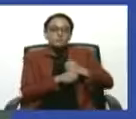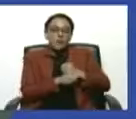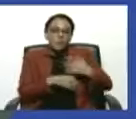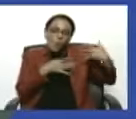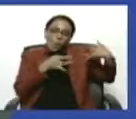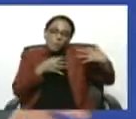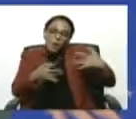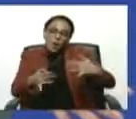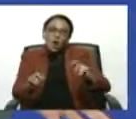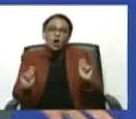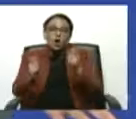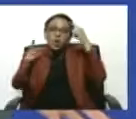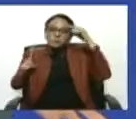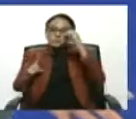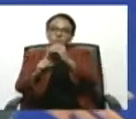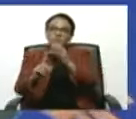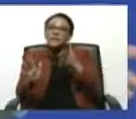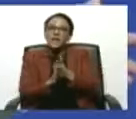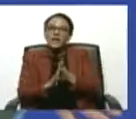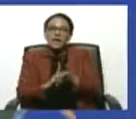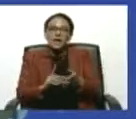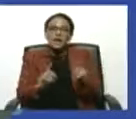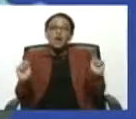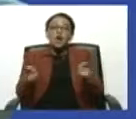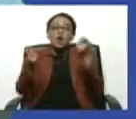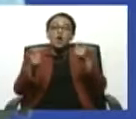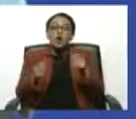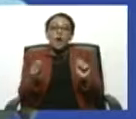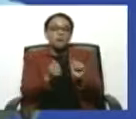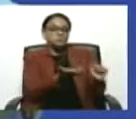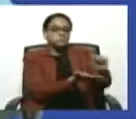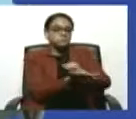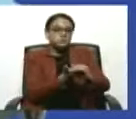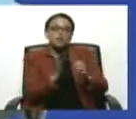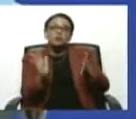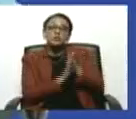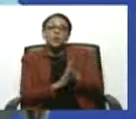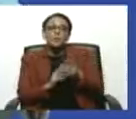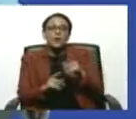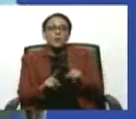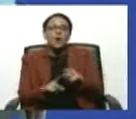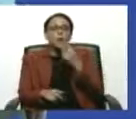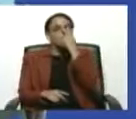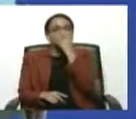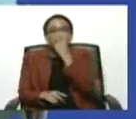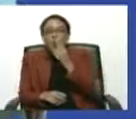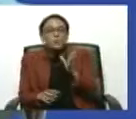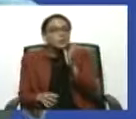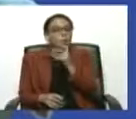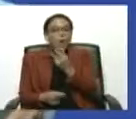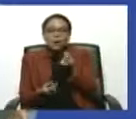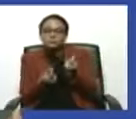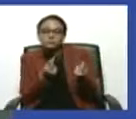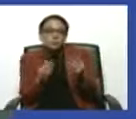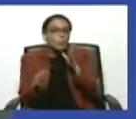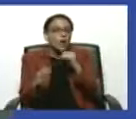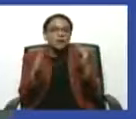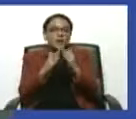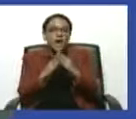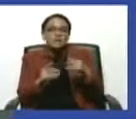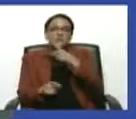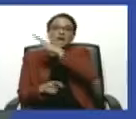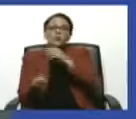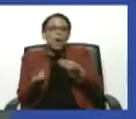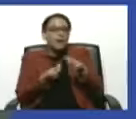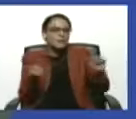Primero, salir de la pobreza. 740 millones de personas salieron de la pobreza. Primer objetivo centenario cumplido en el